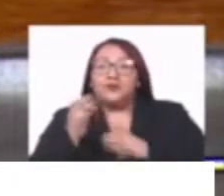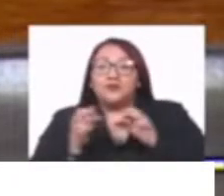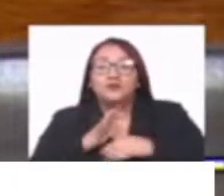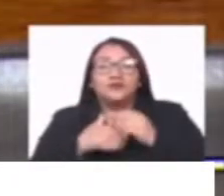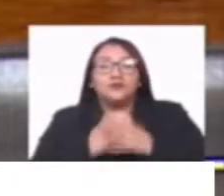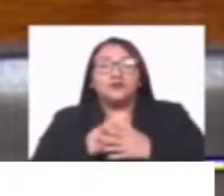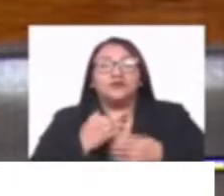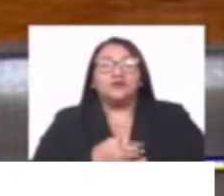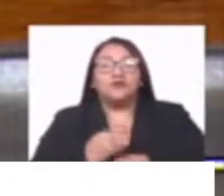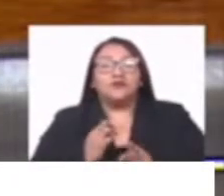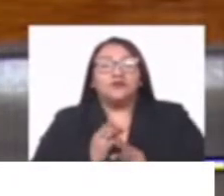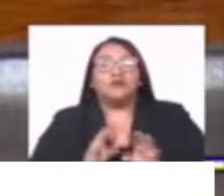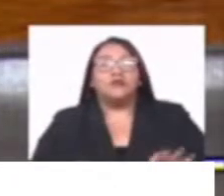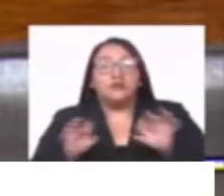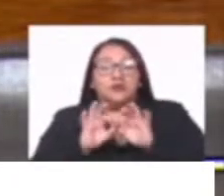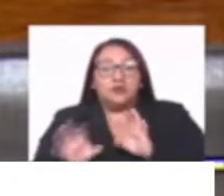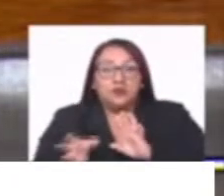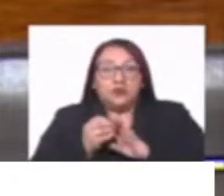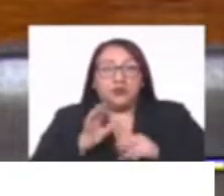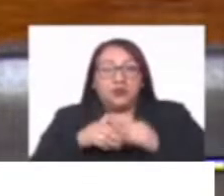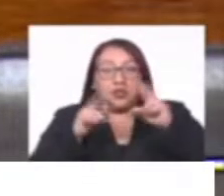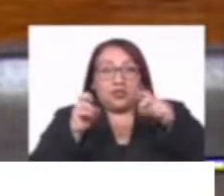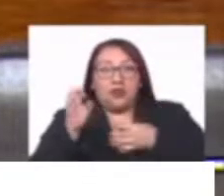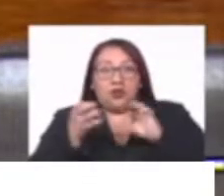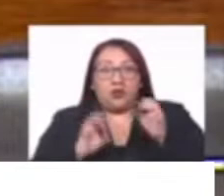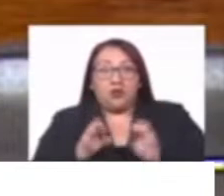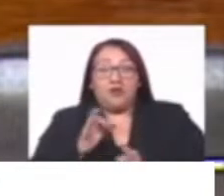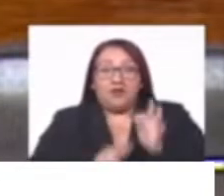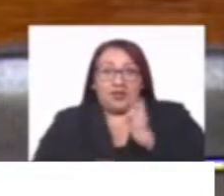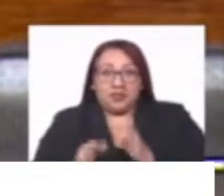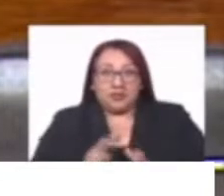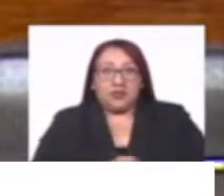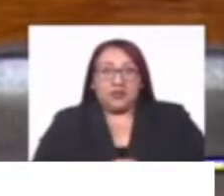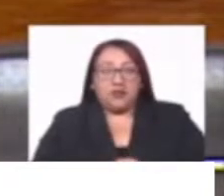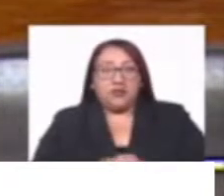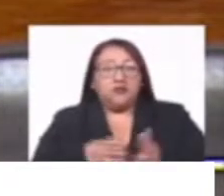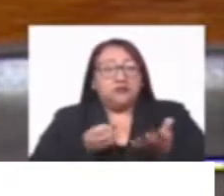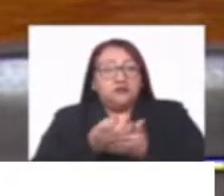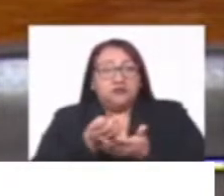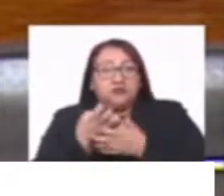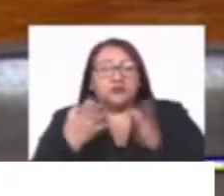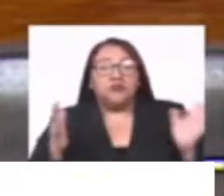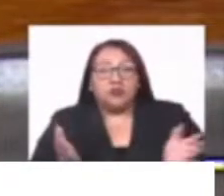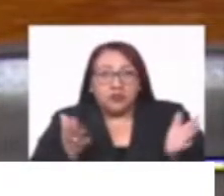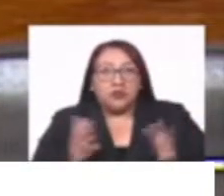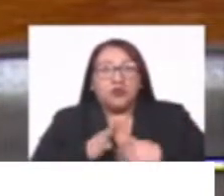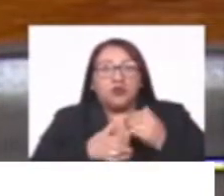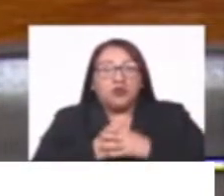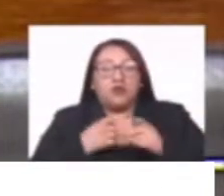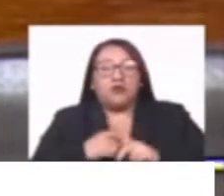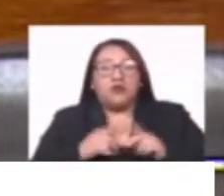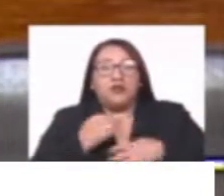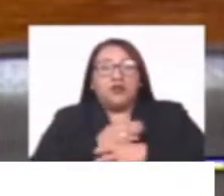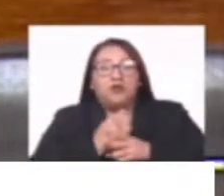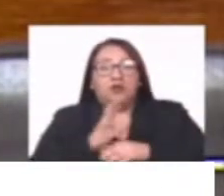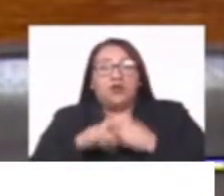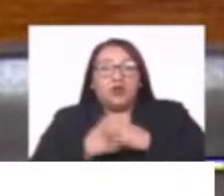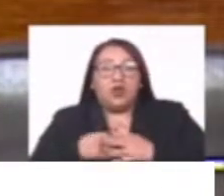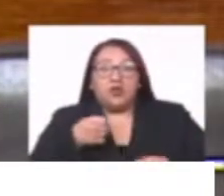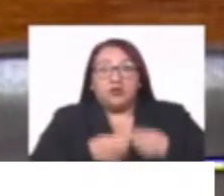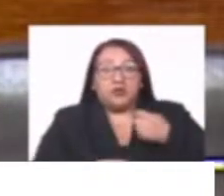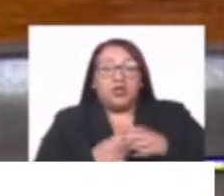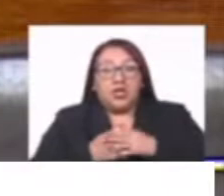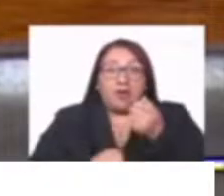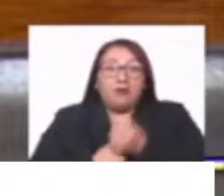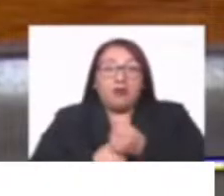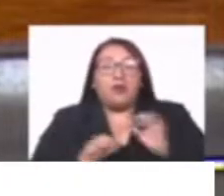medidas extraordinarias complementarias en materia económica y financiera orientadas a promover la dinamización de las inversiones en